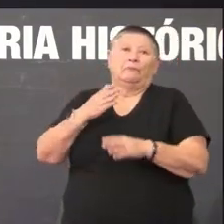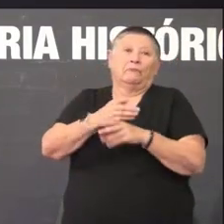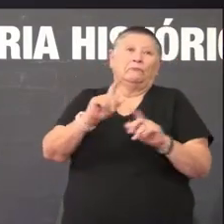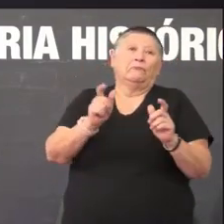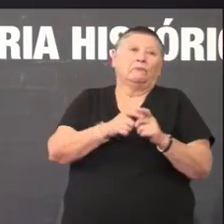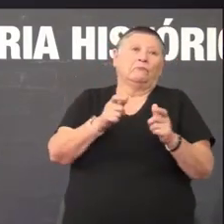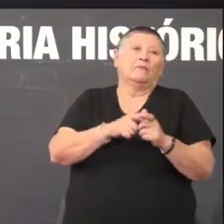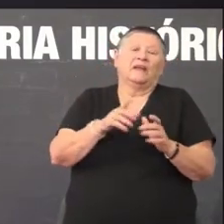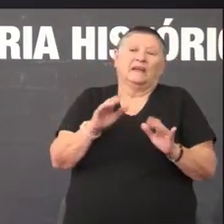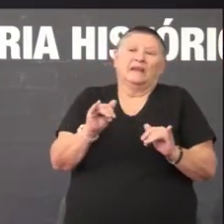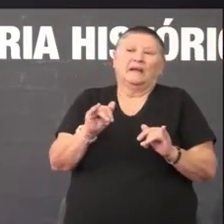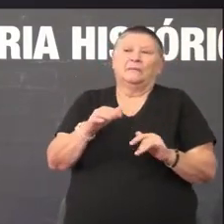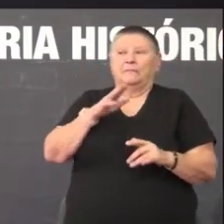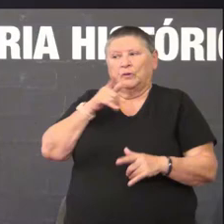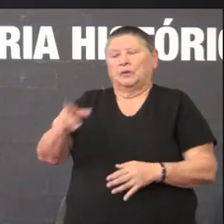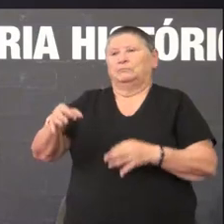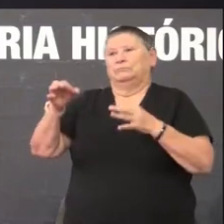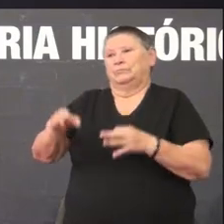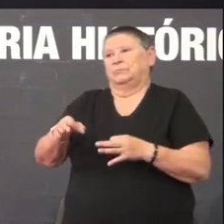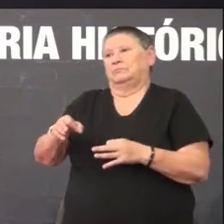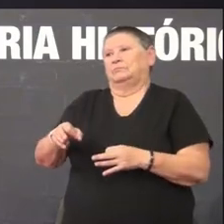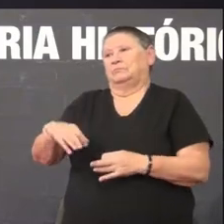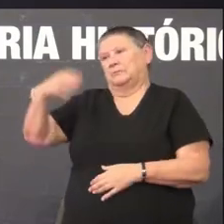y era un activo, con lo cual